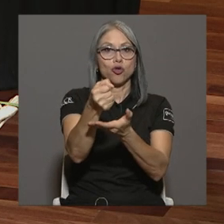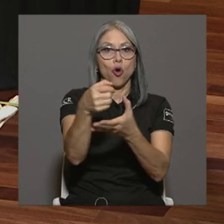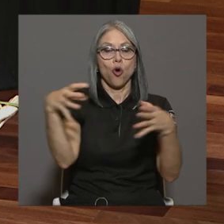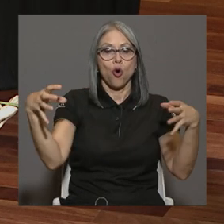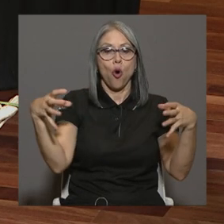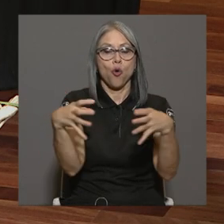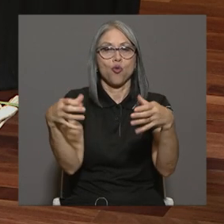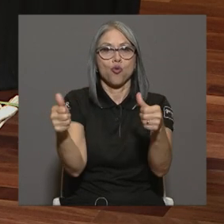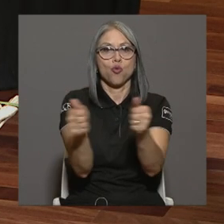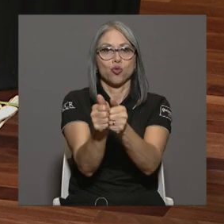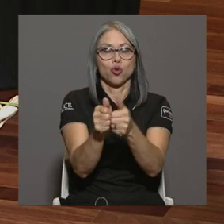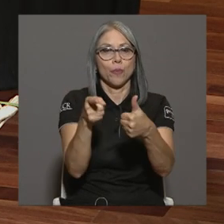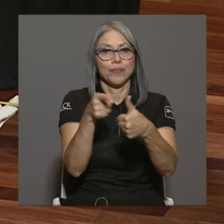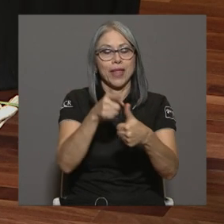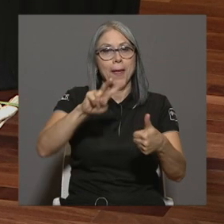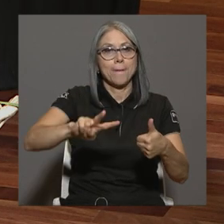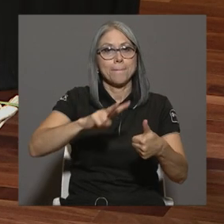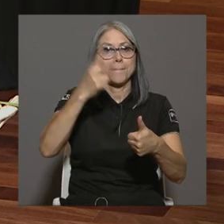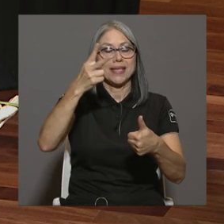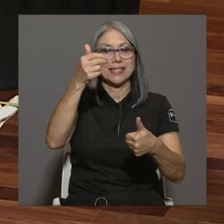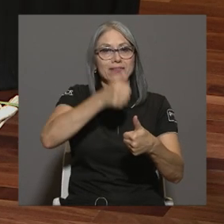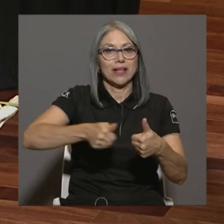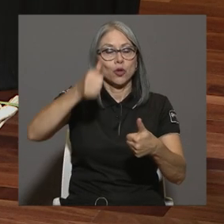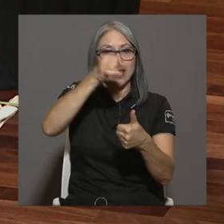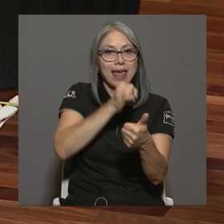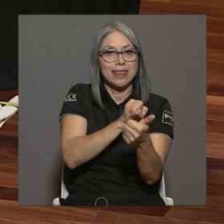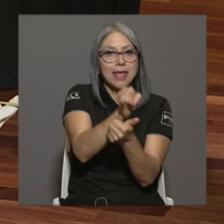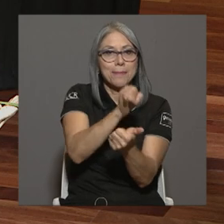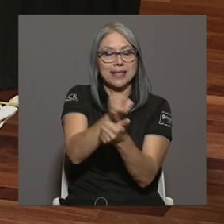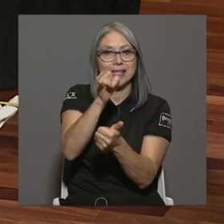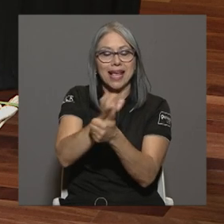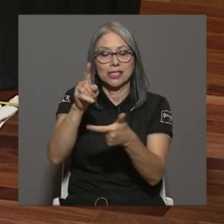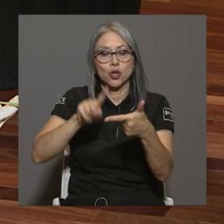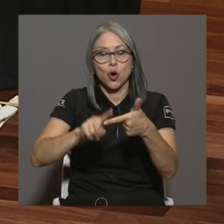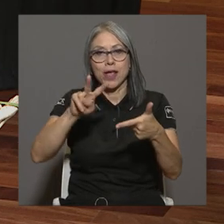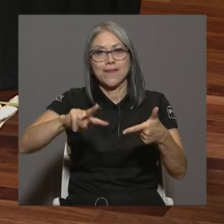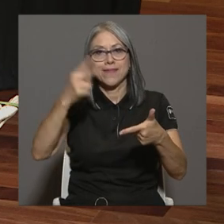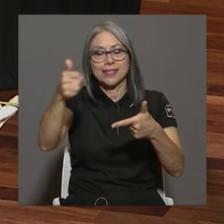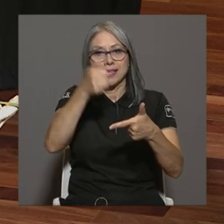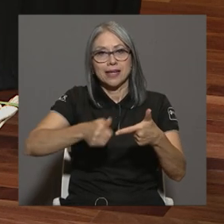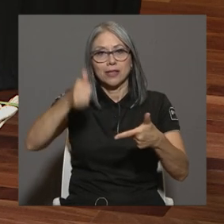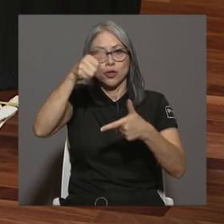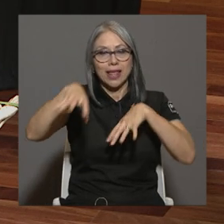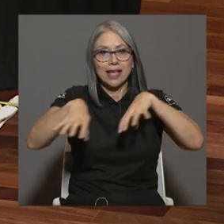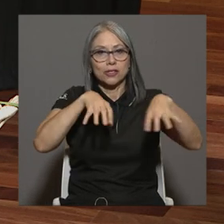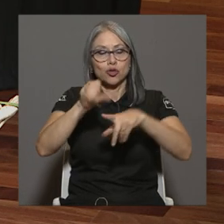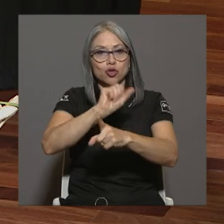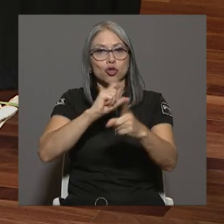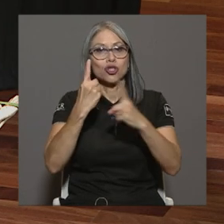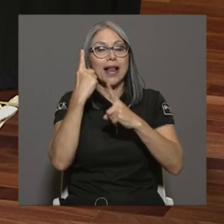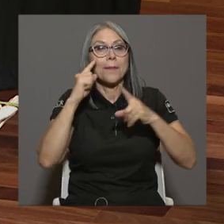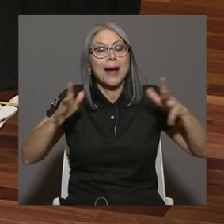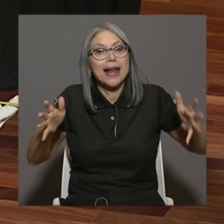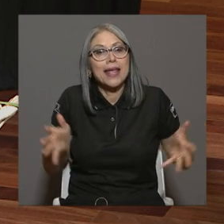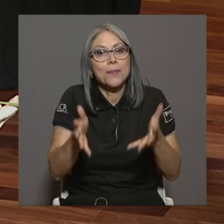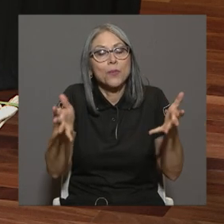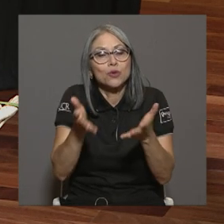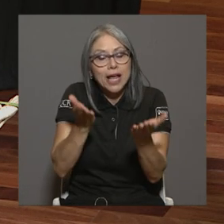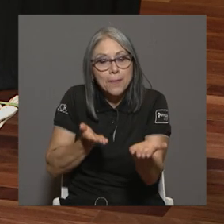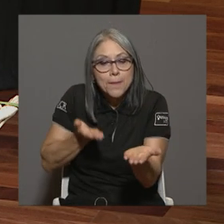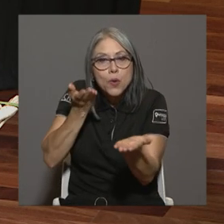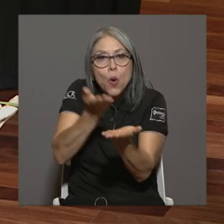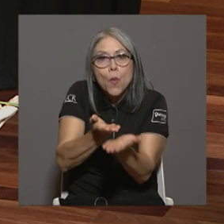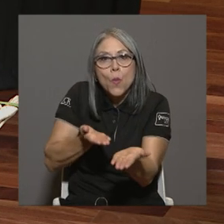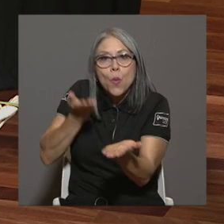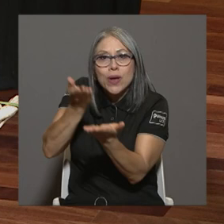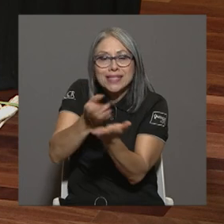entre la Vicerrectoría de Investigación y la Vicerrectoría de Acción Social con el fin de impulsar propuestas de investigación